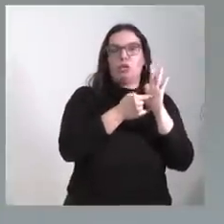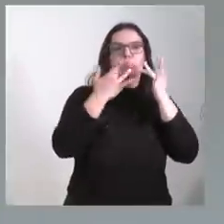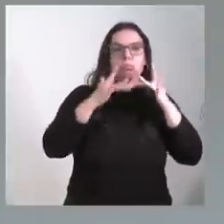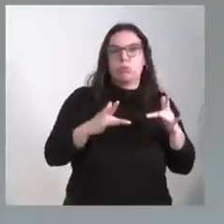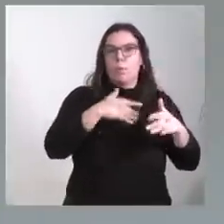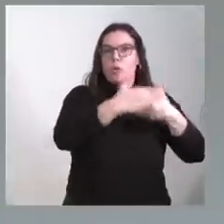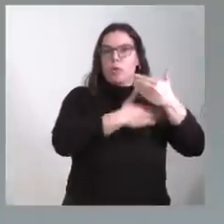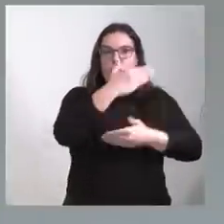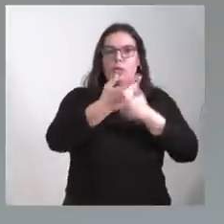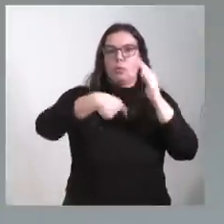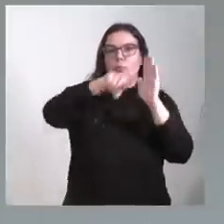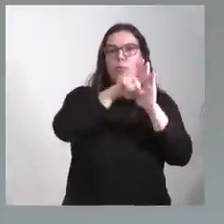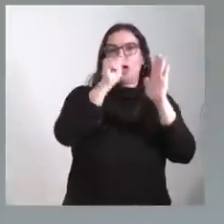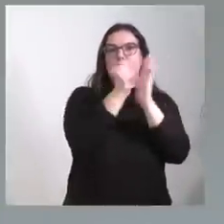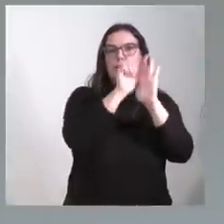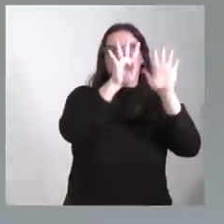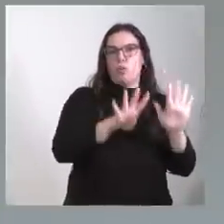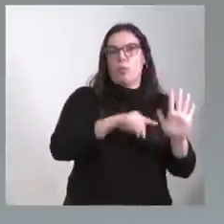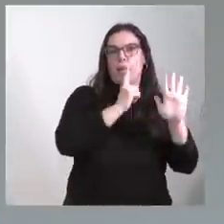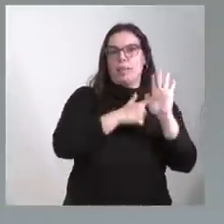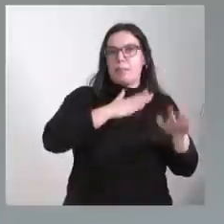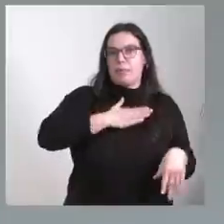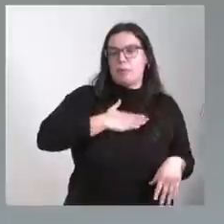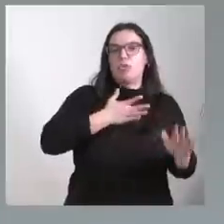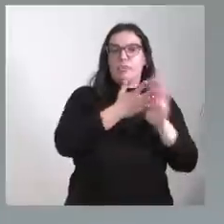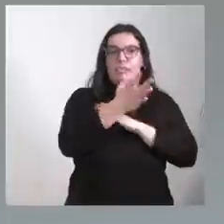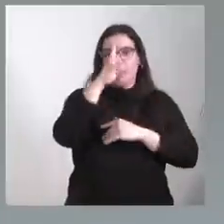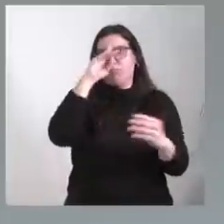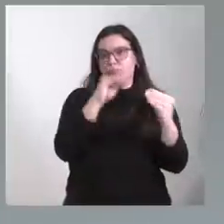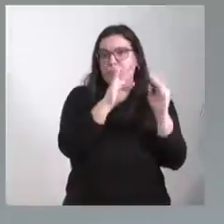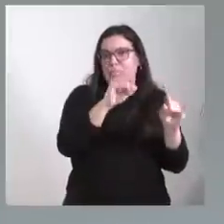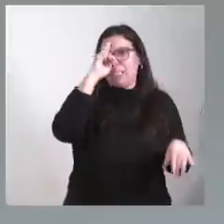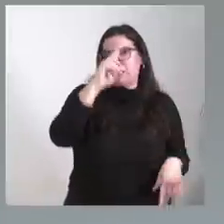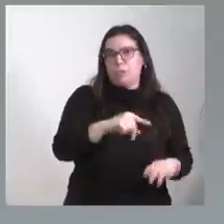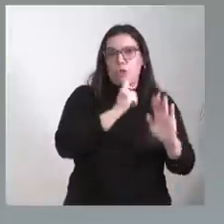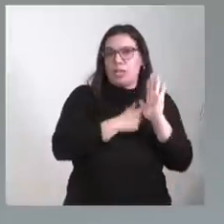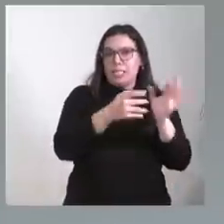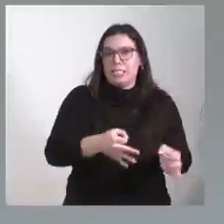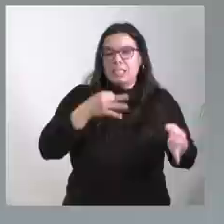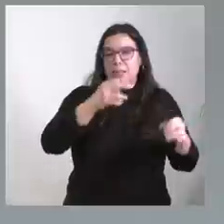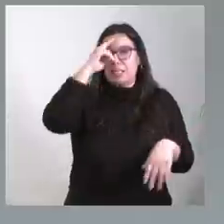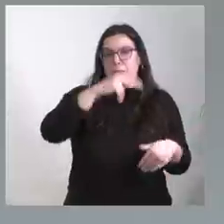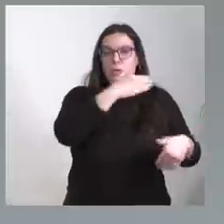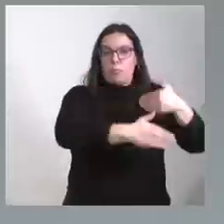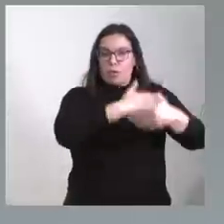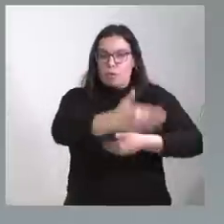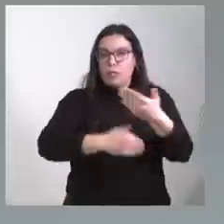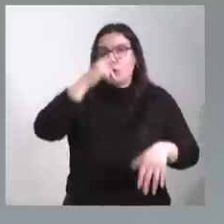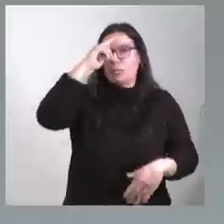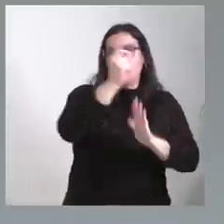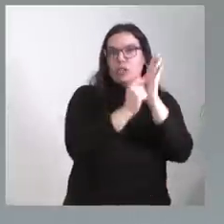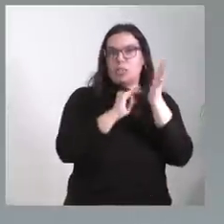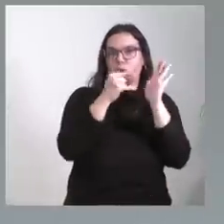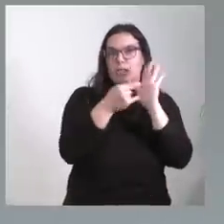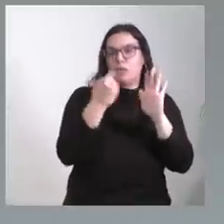establecido en el artículo 9 de la ley de patrimonio y por tanto sí compartimos el respeto a la ley y el respeto al procedimiento y el respeto a los criterios